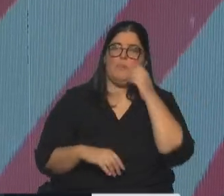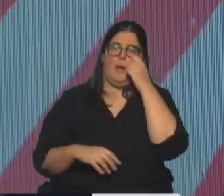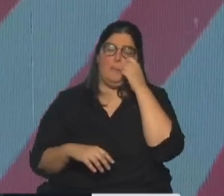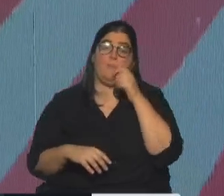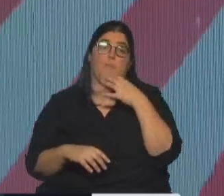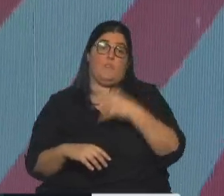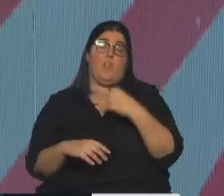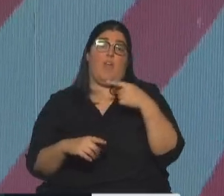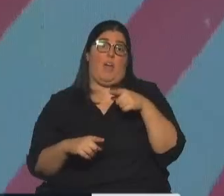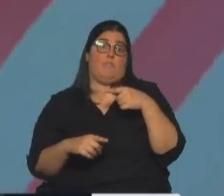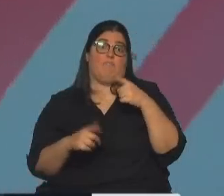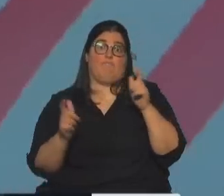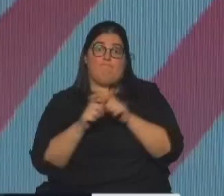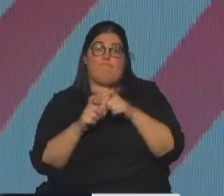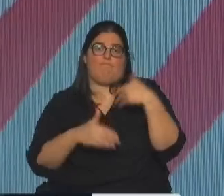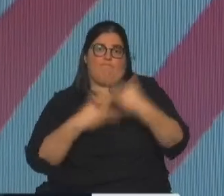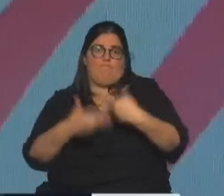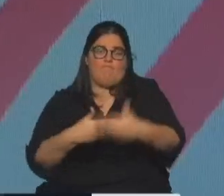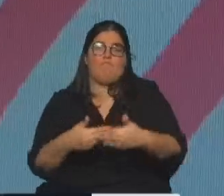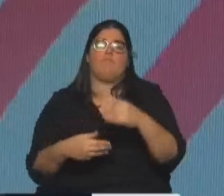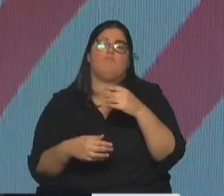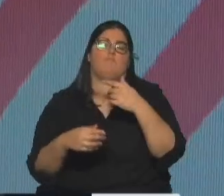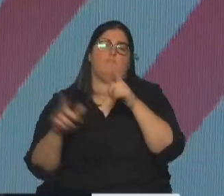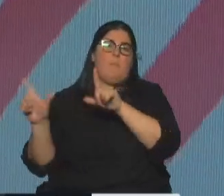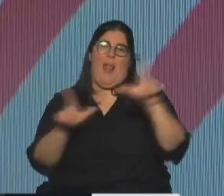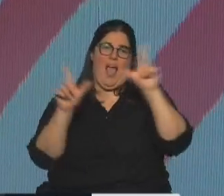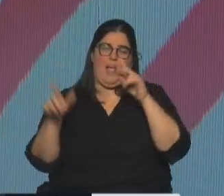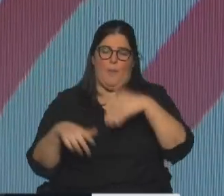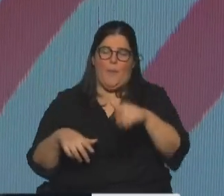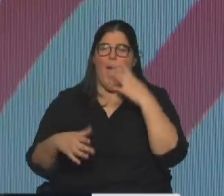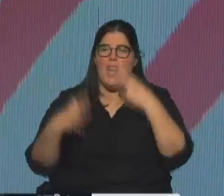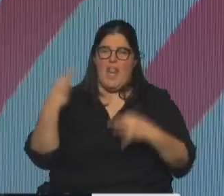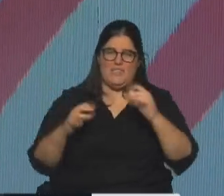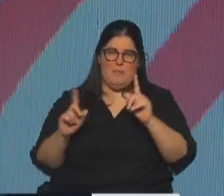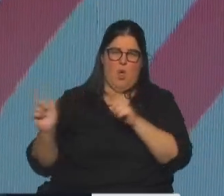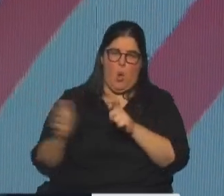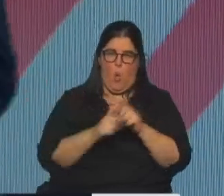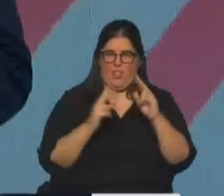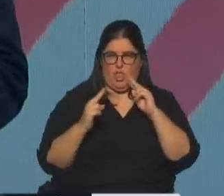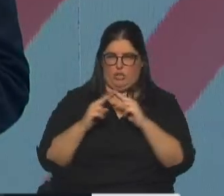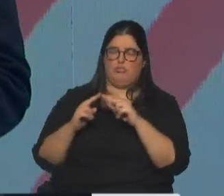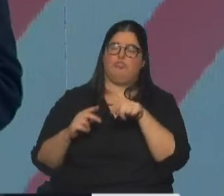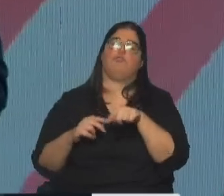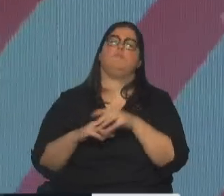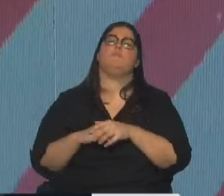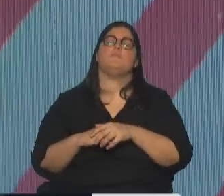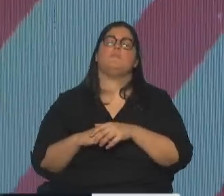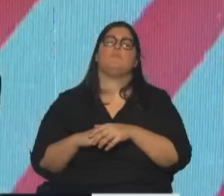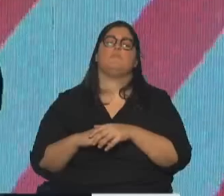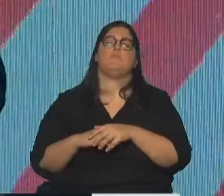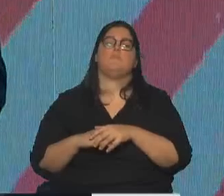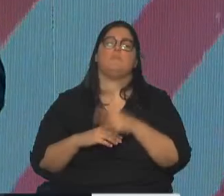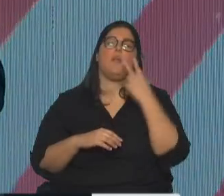Acá en estas próximas placas estaremos analizando los encuentros que continuaron más allá de este